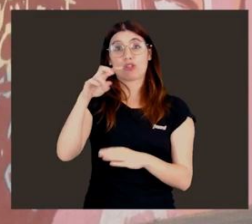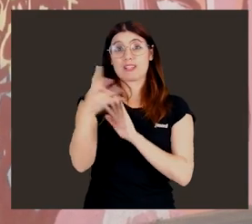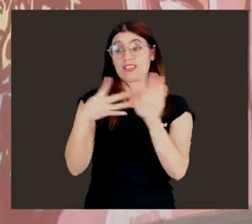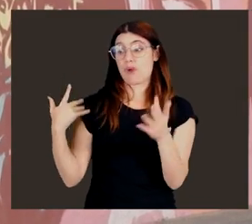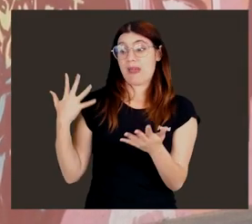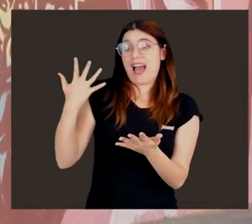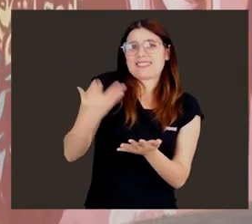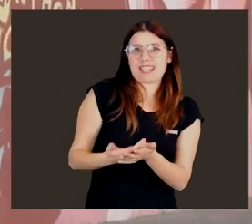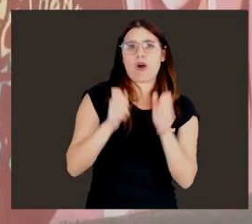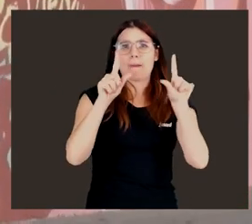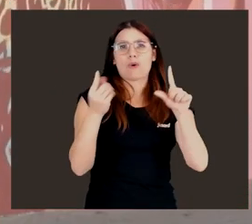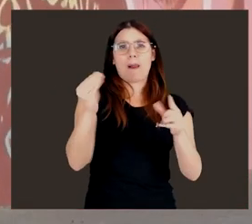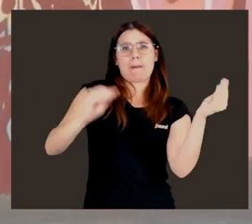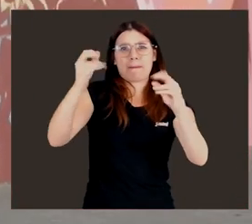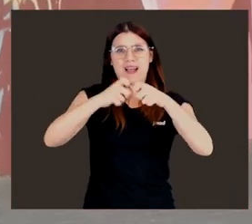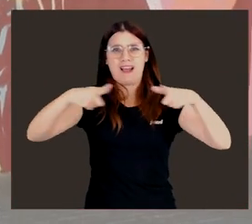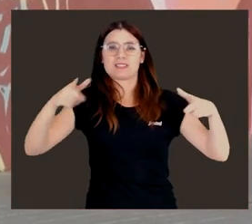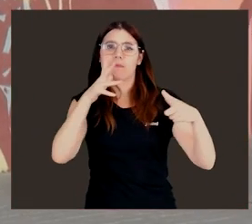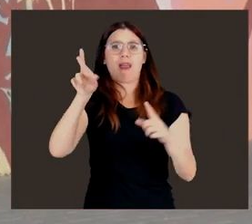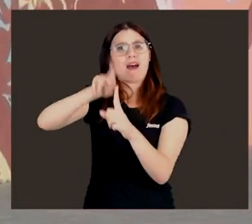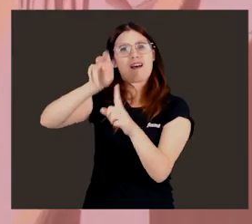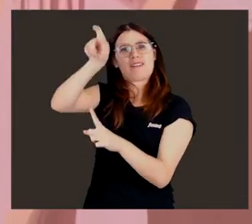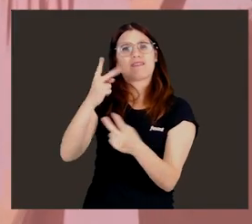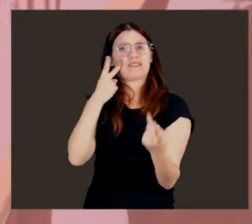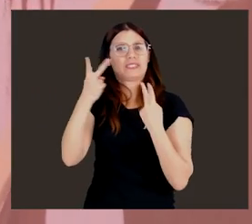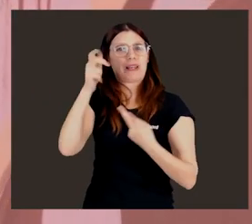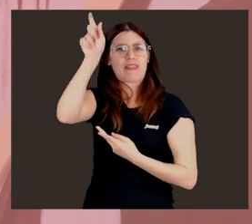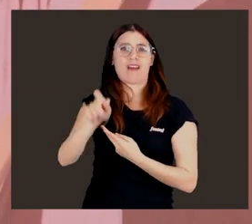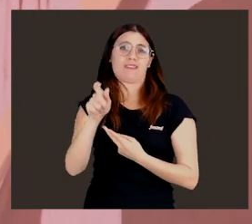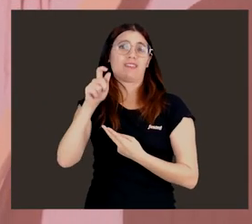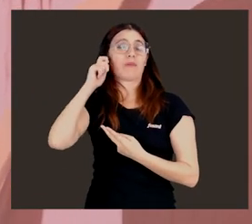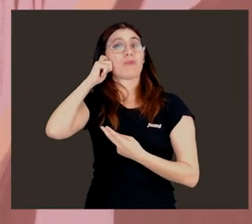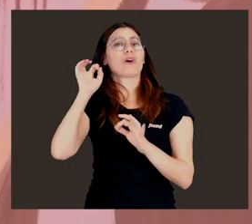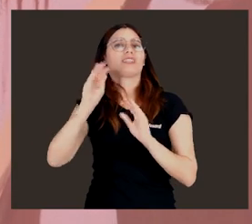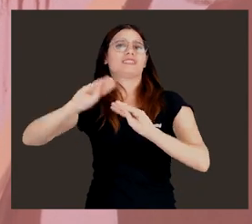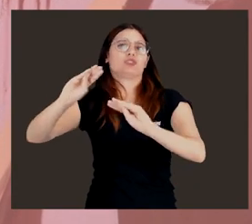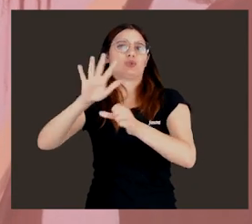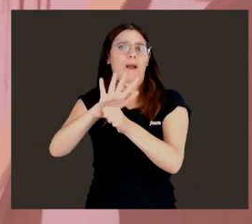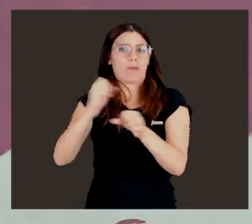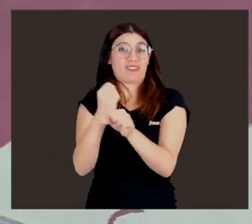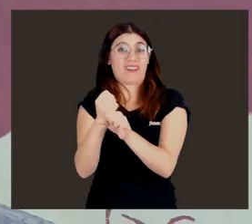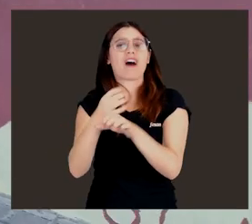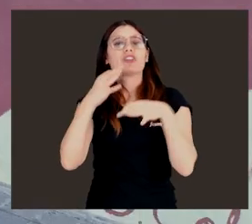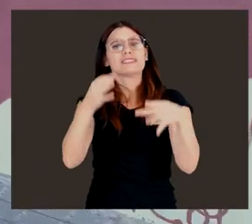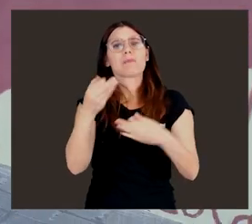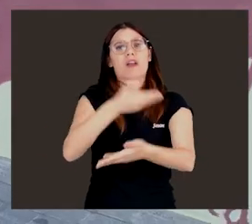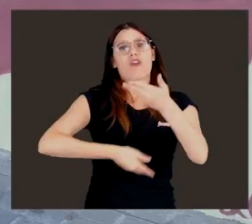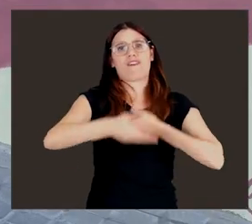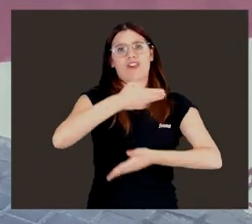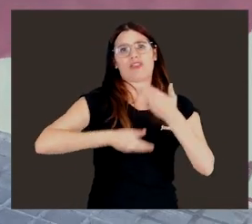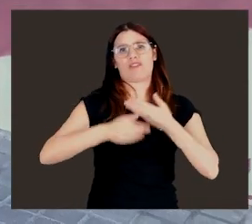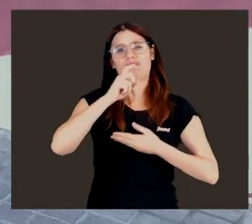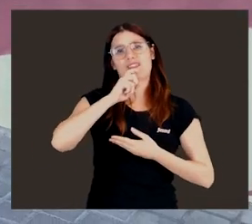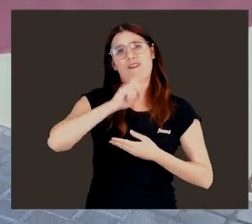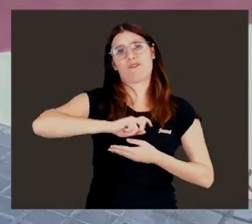que desde 2019 está contribuyendo a visibilizar a mujeres de referencia en sus respectivos campos, como lo son Pilar Roch y Alicia Jorda, siempre